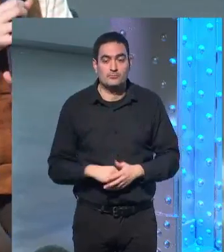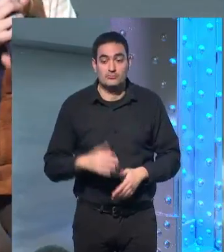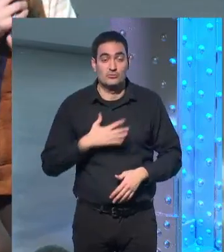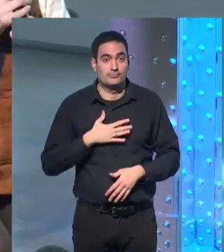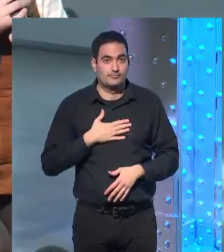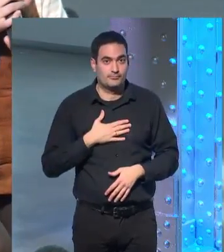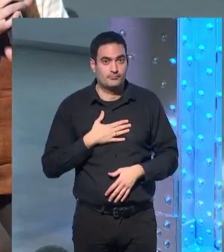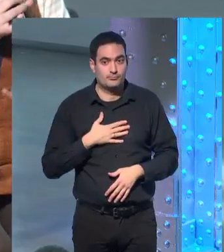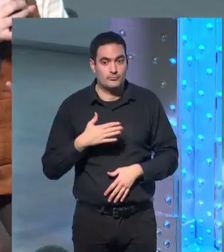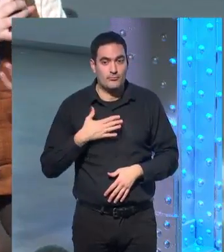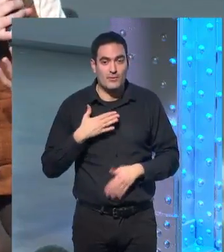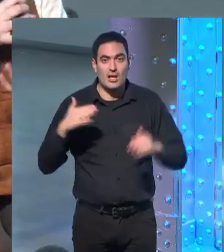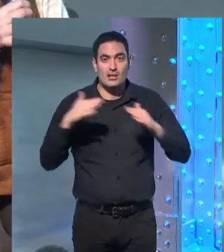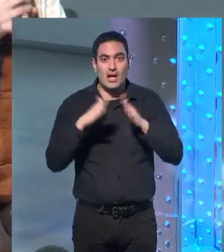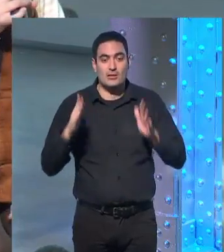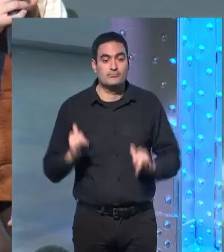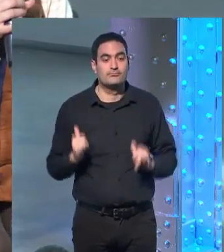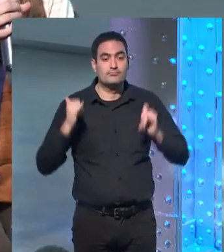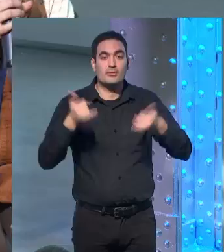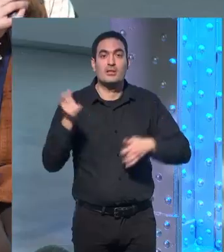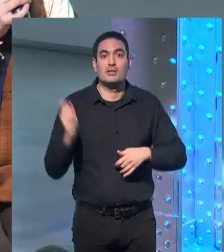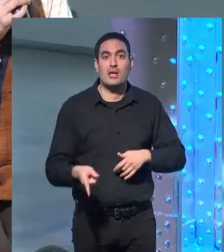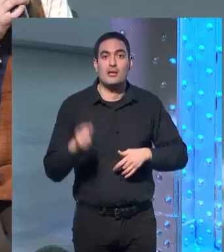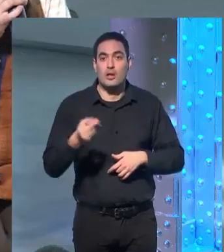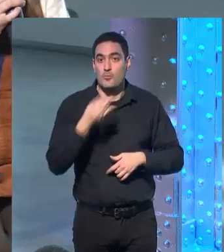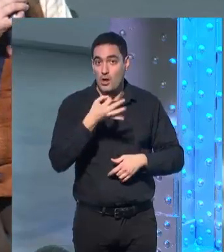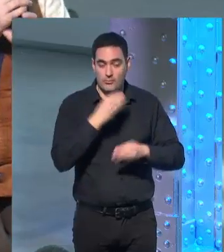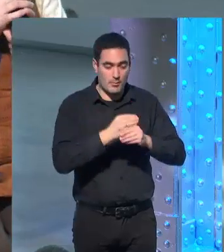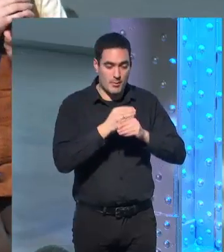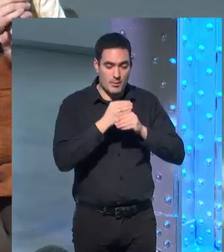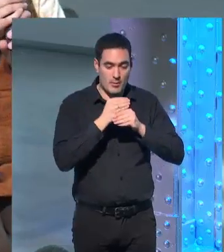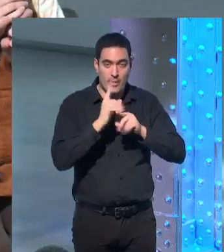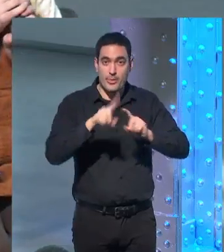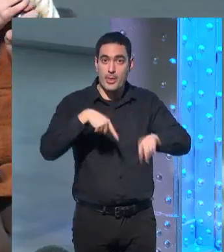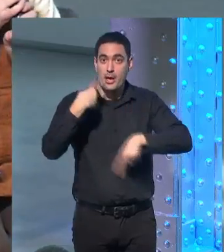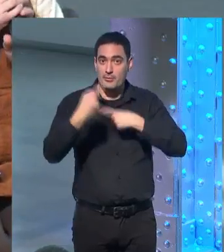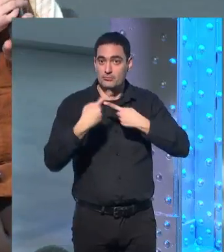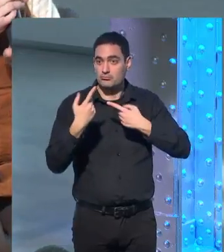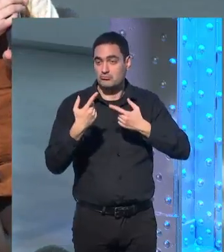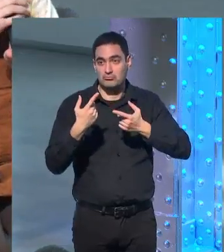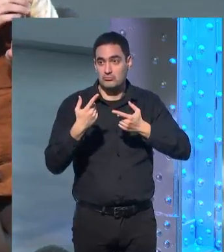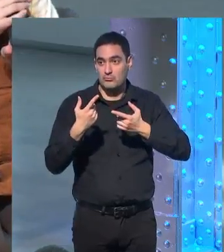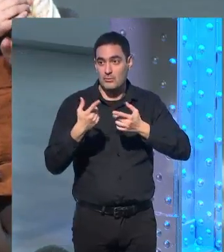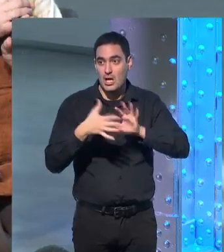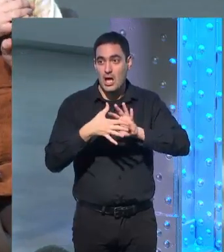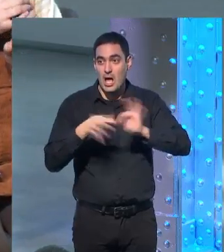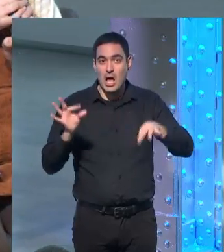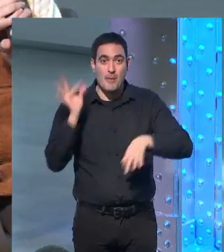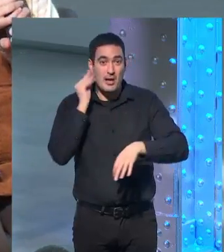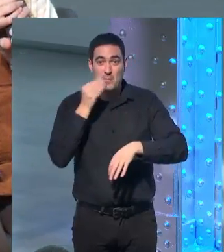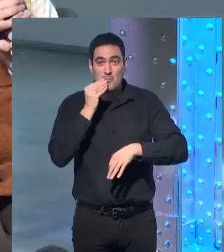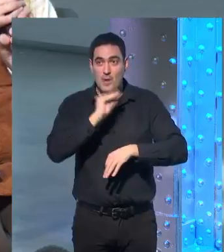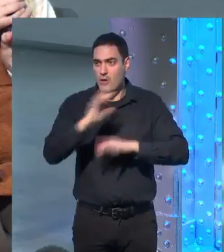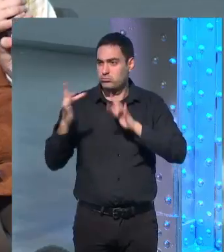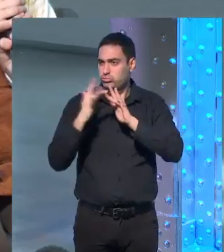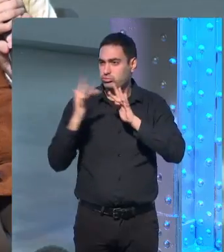Yo cuando suelo venir a casa, suelo merendar y normalmente suelo hablar con mis mejores amigas. De